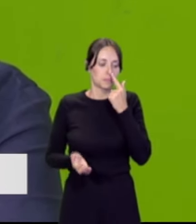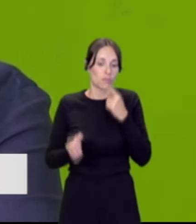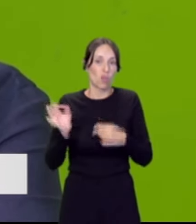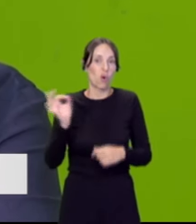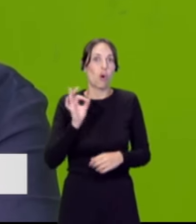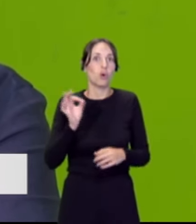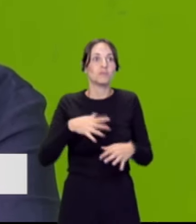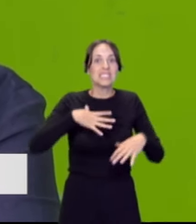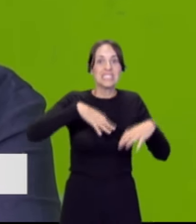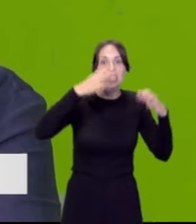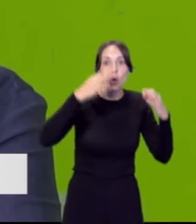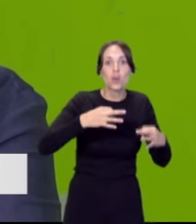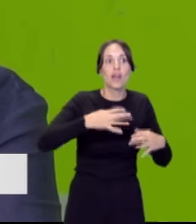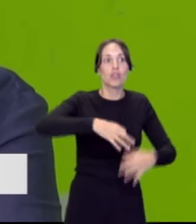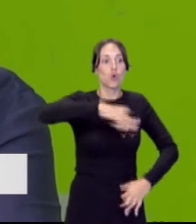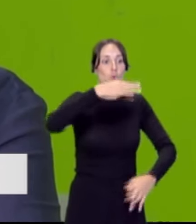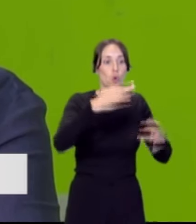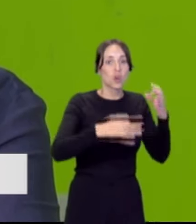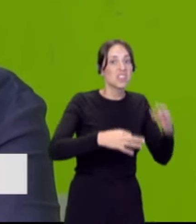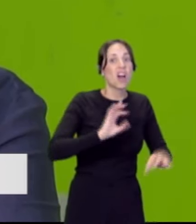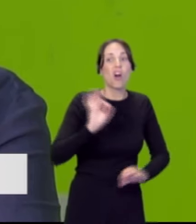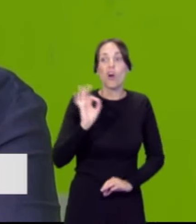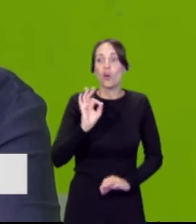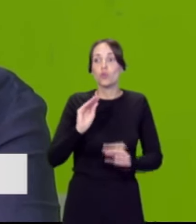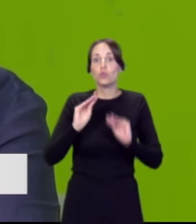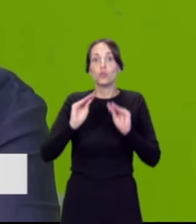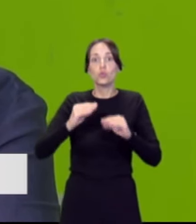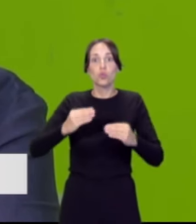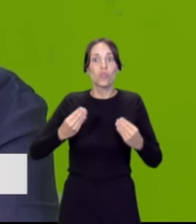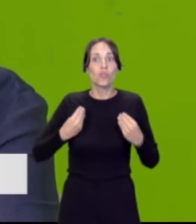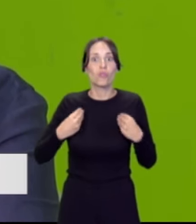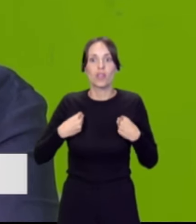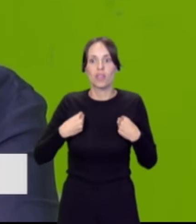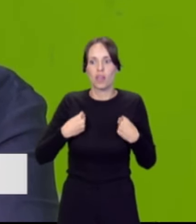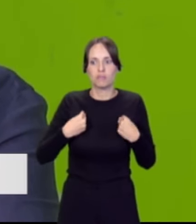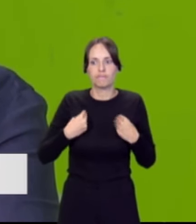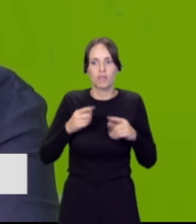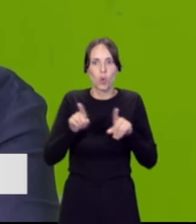jurídica o la propia vida, ¿no? Por tanto, yo creo que tienen que